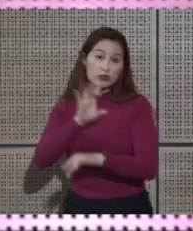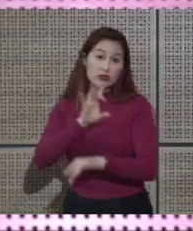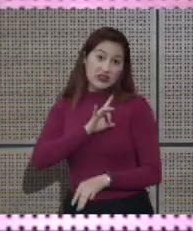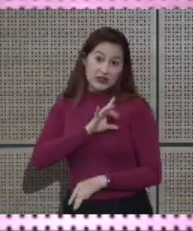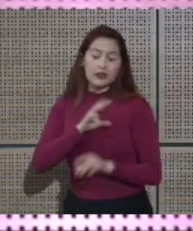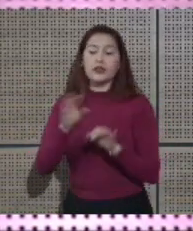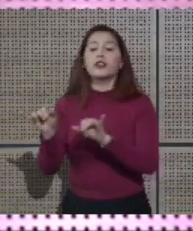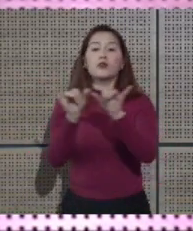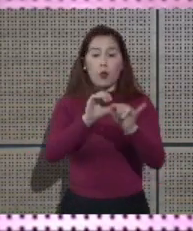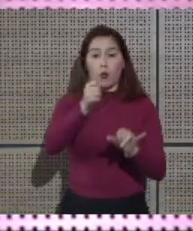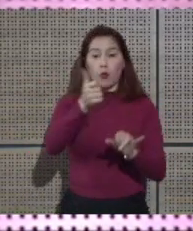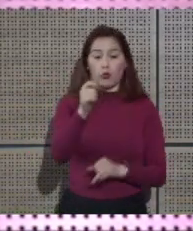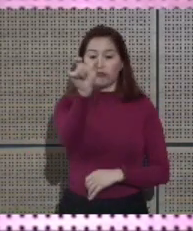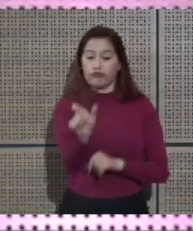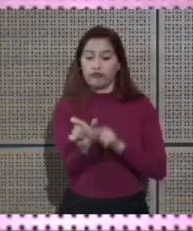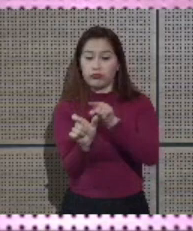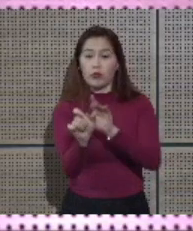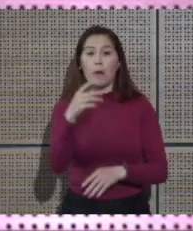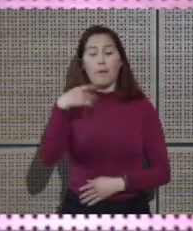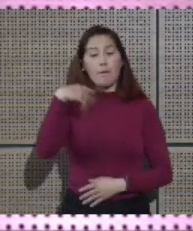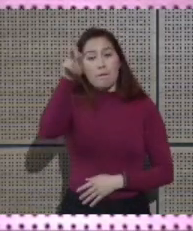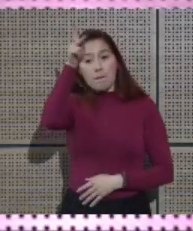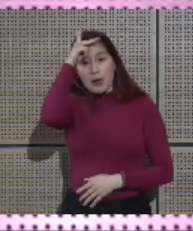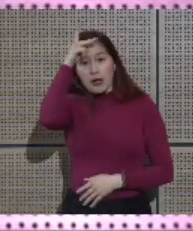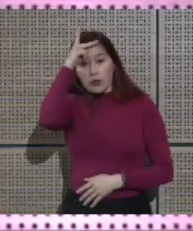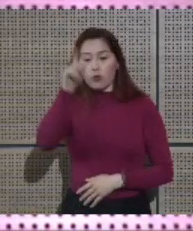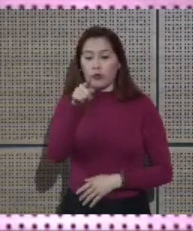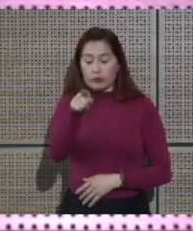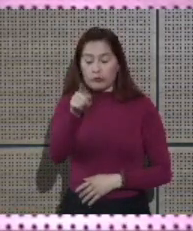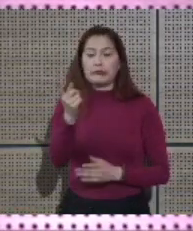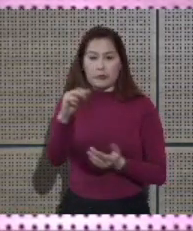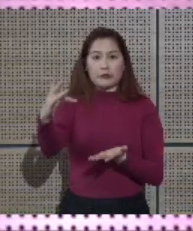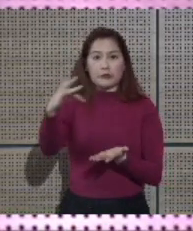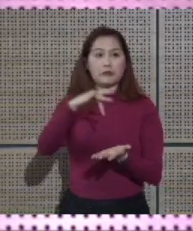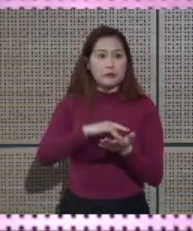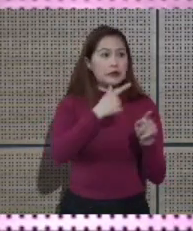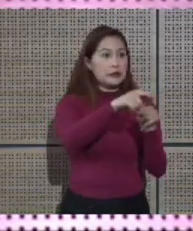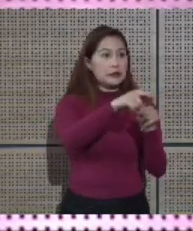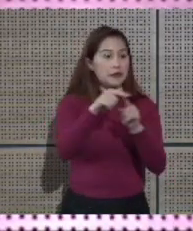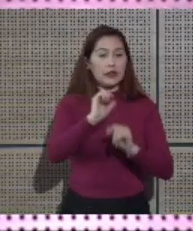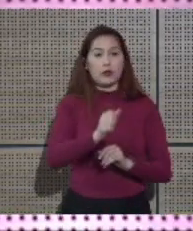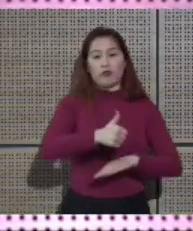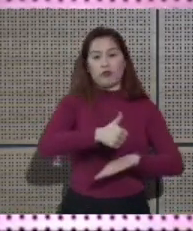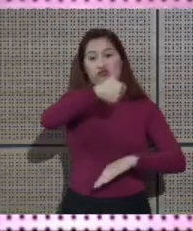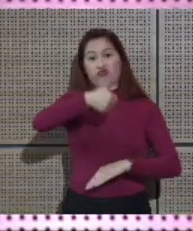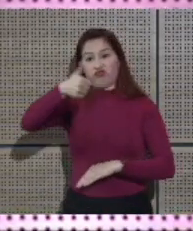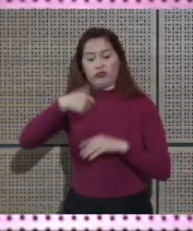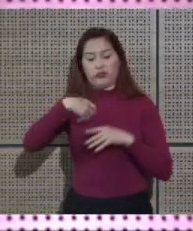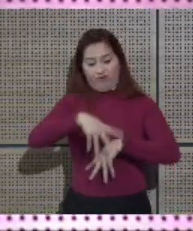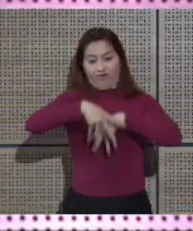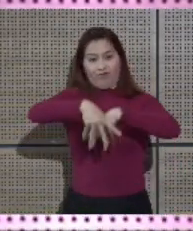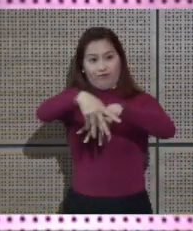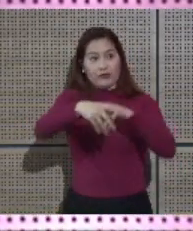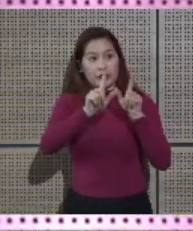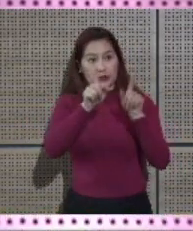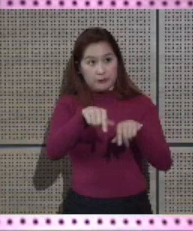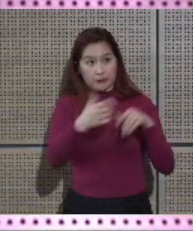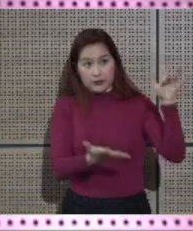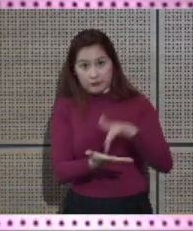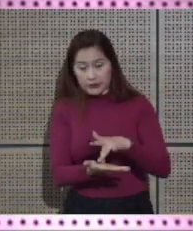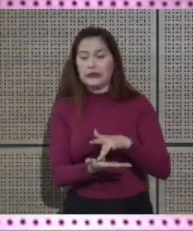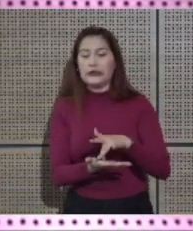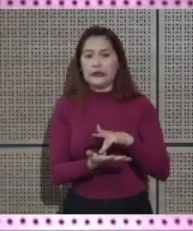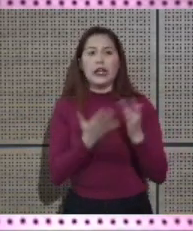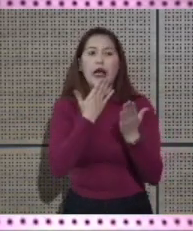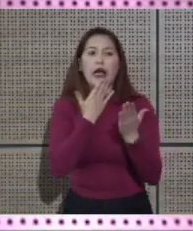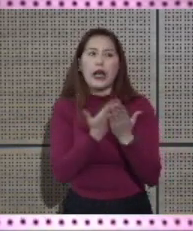Perú. Igualmente a todos los funcionarios públicos, los funcionarios de las Fuerzas Armadas presentes. Amigos todos,